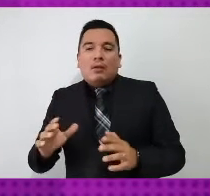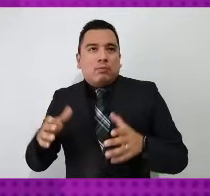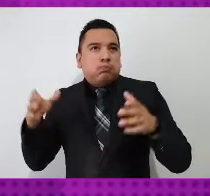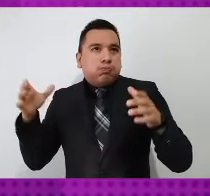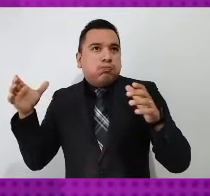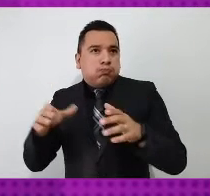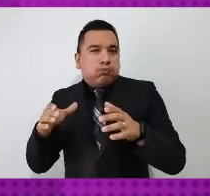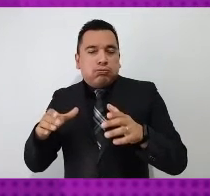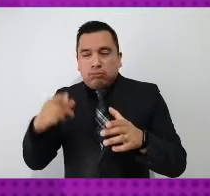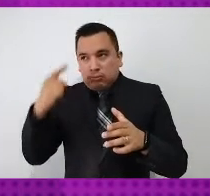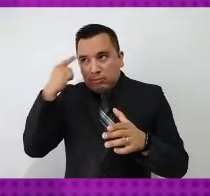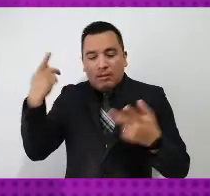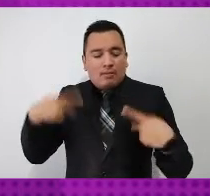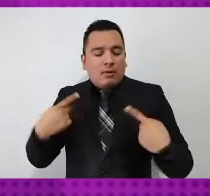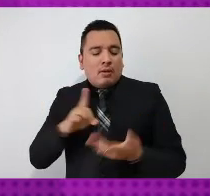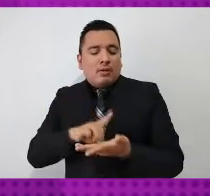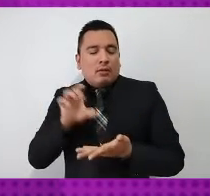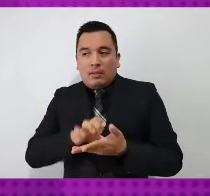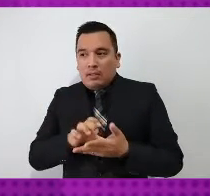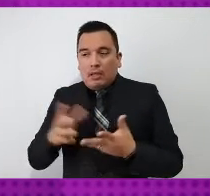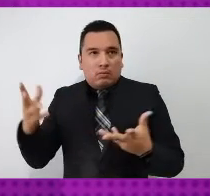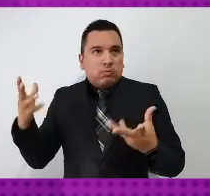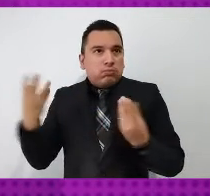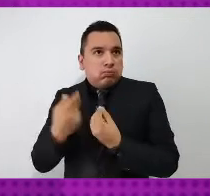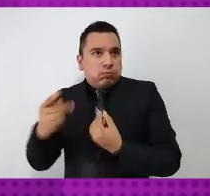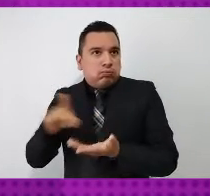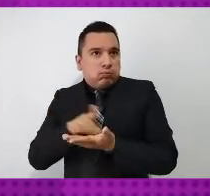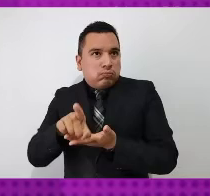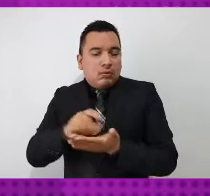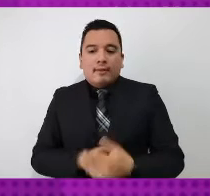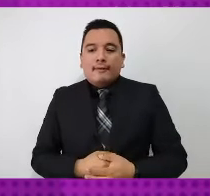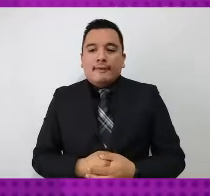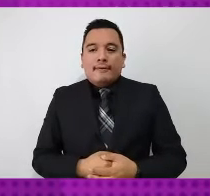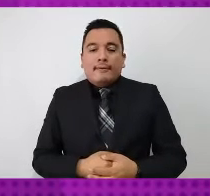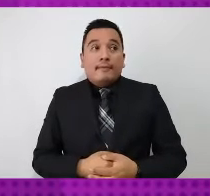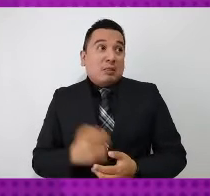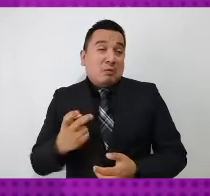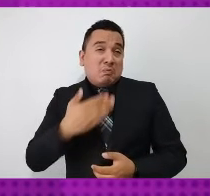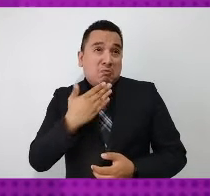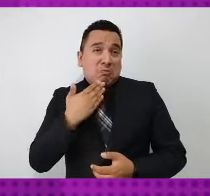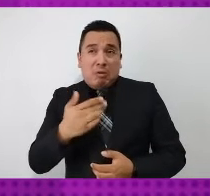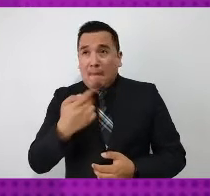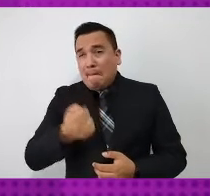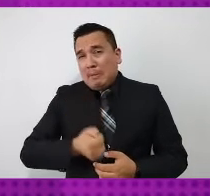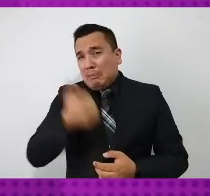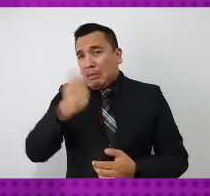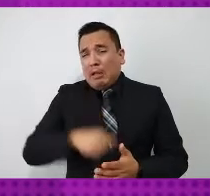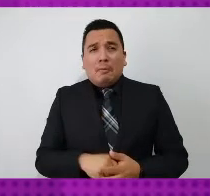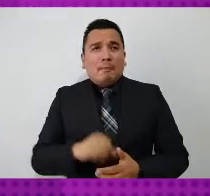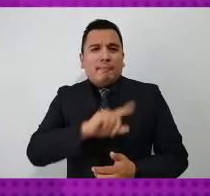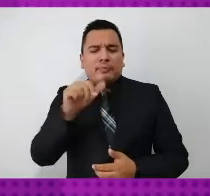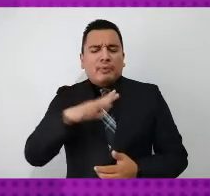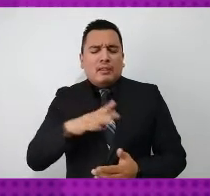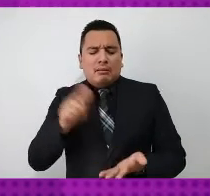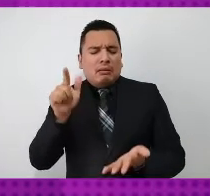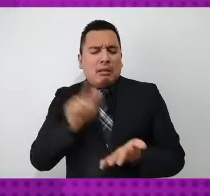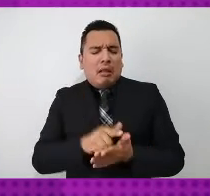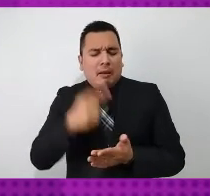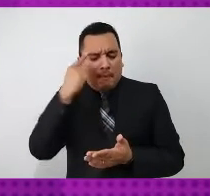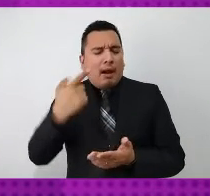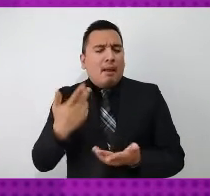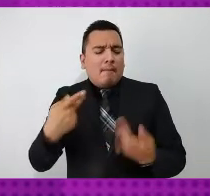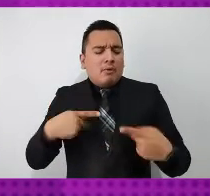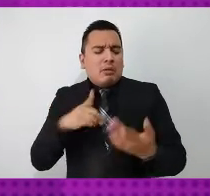en después tuvimos la ley y la ley general para la inclusión de personas con